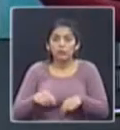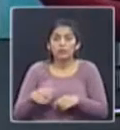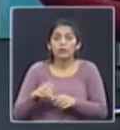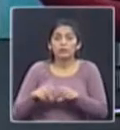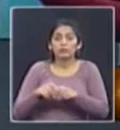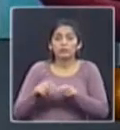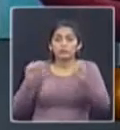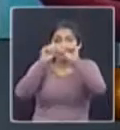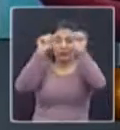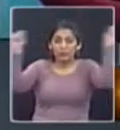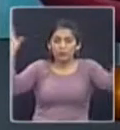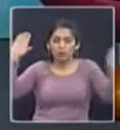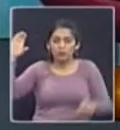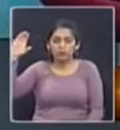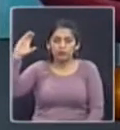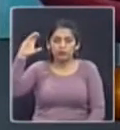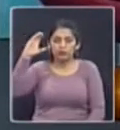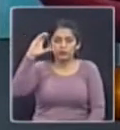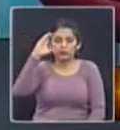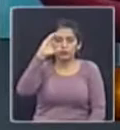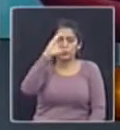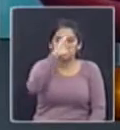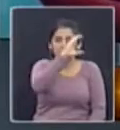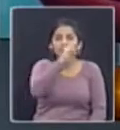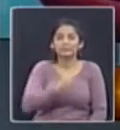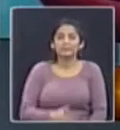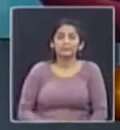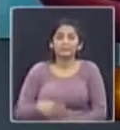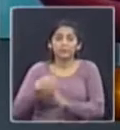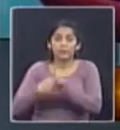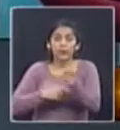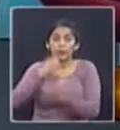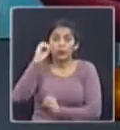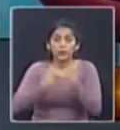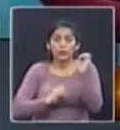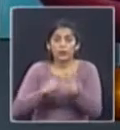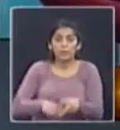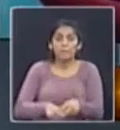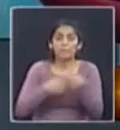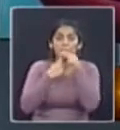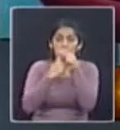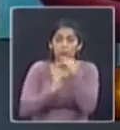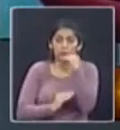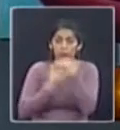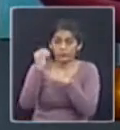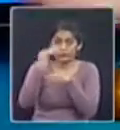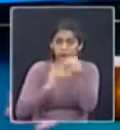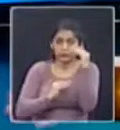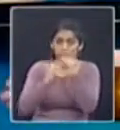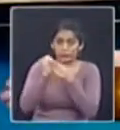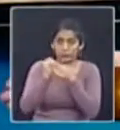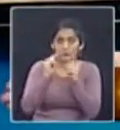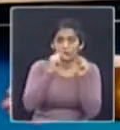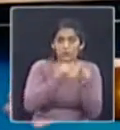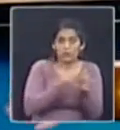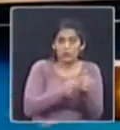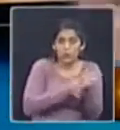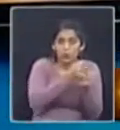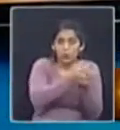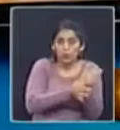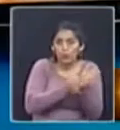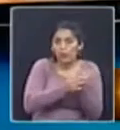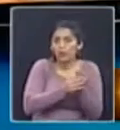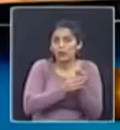arranca en octubre ya firmamos el green de las emisiones primera fase durante el martes ardió en el